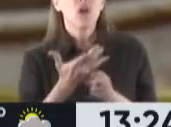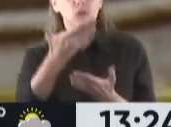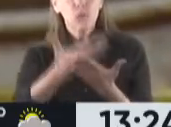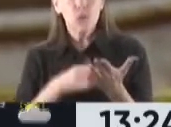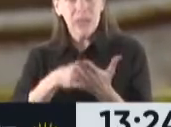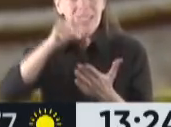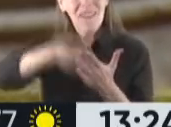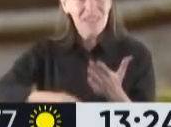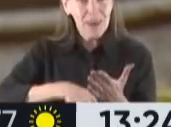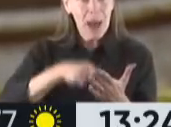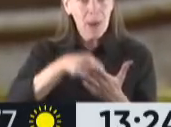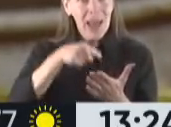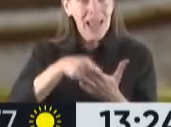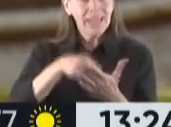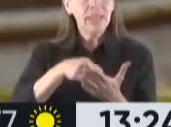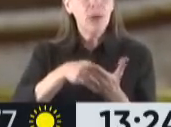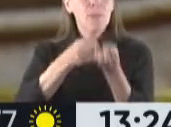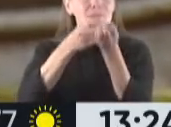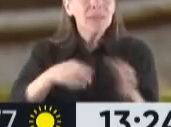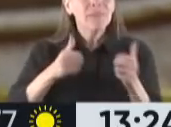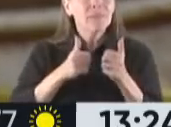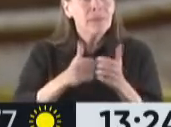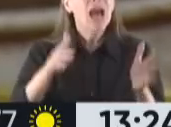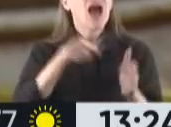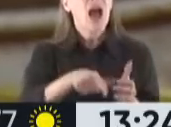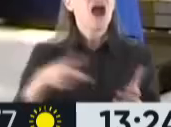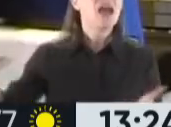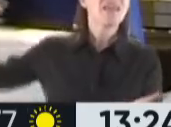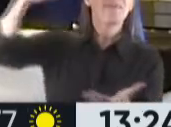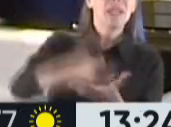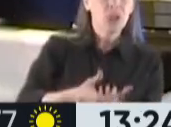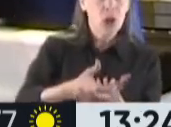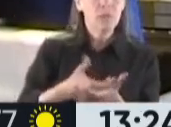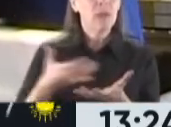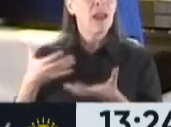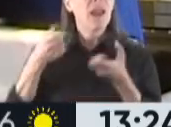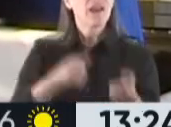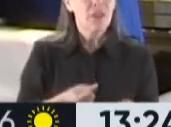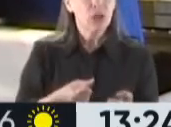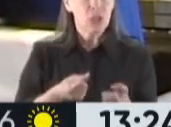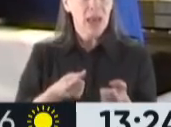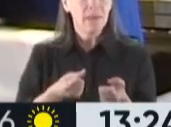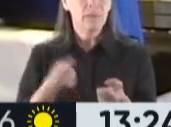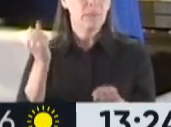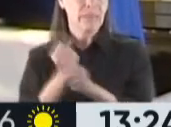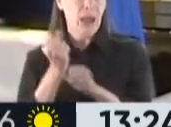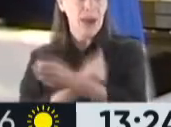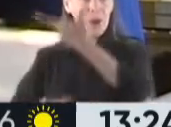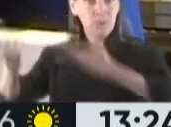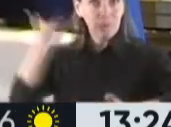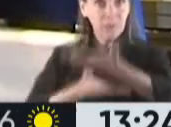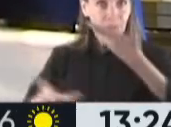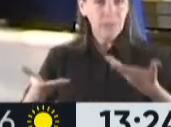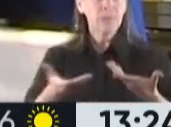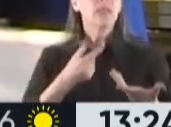es desencadenar todo el potencial posible, integrar y reforzar nuestras cadenas de valor. Queremos